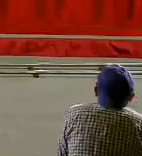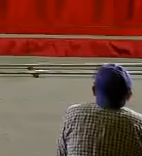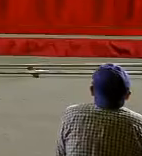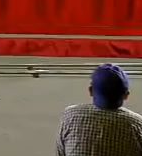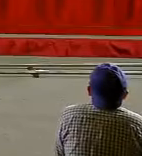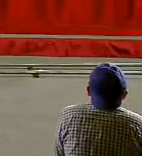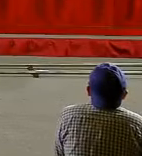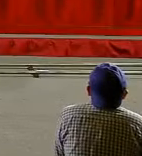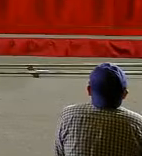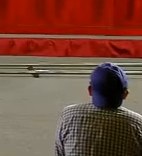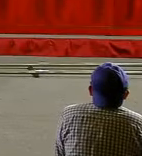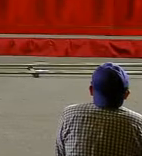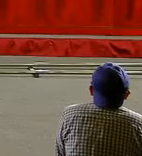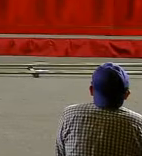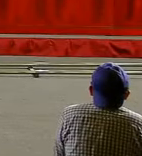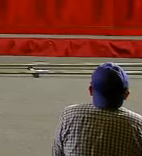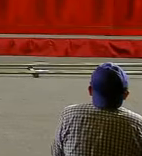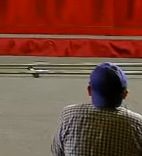Buenas tardes.